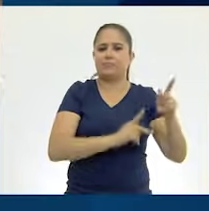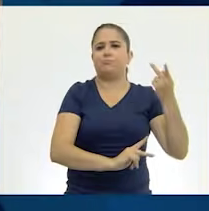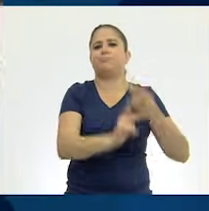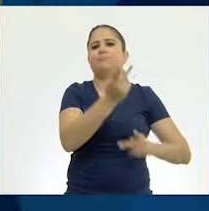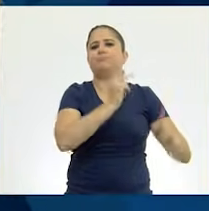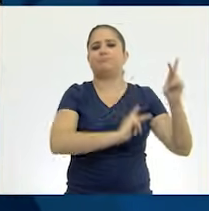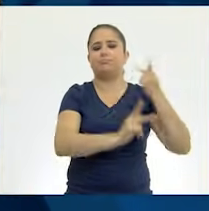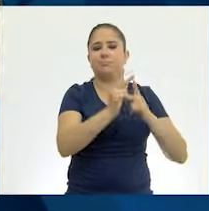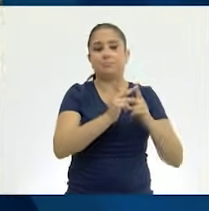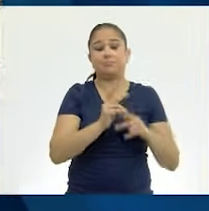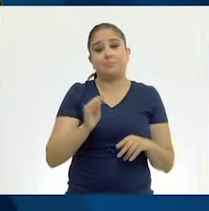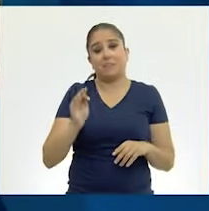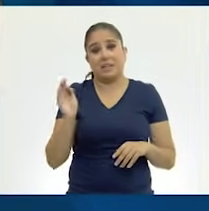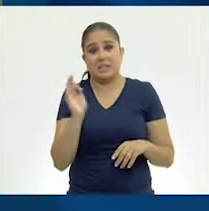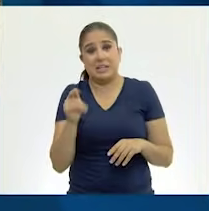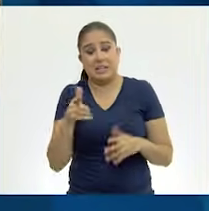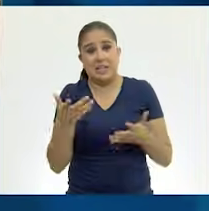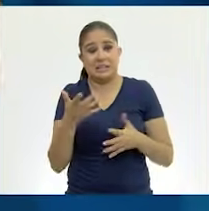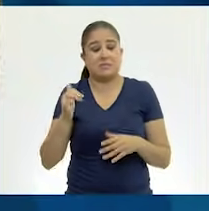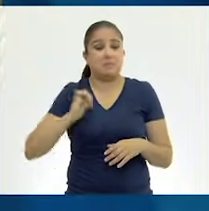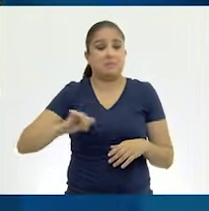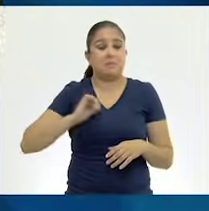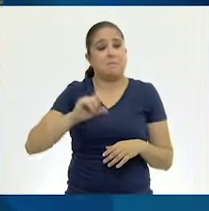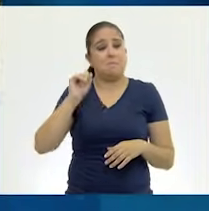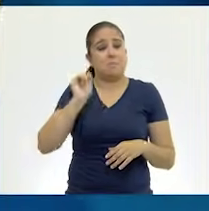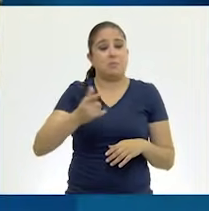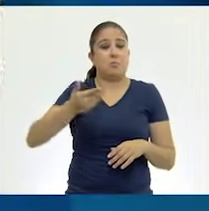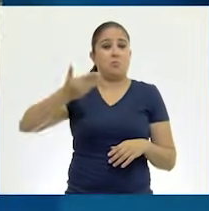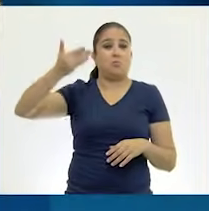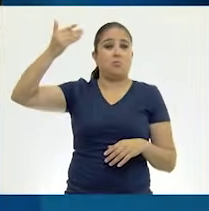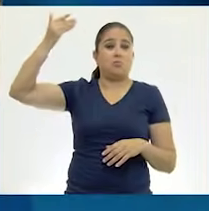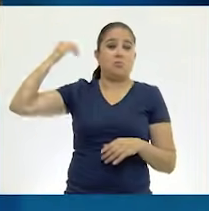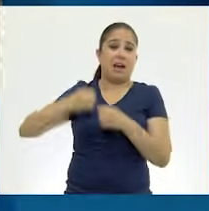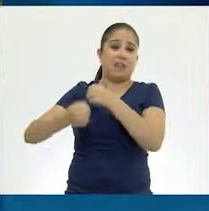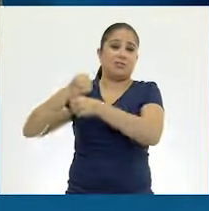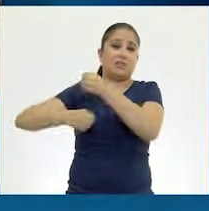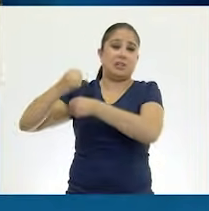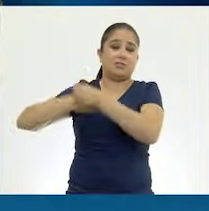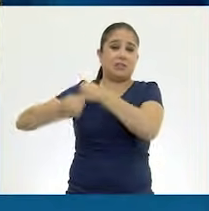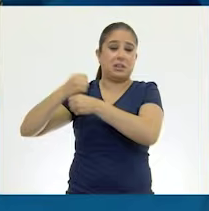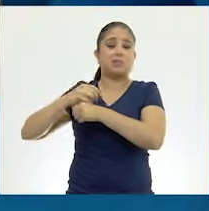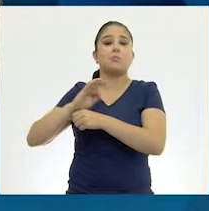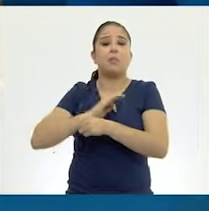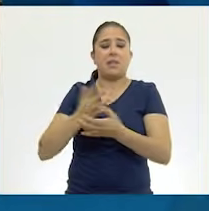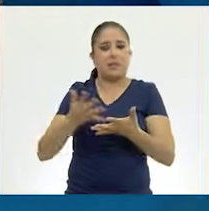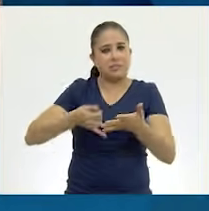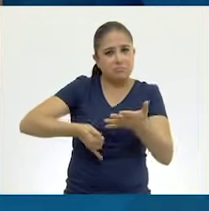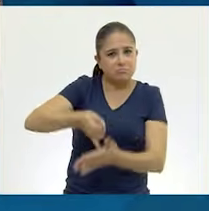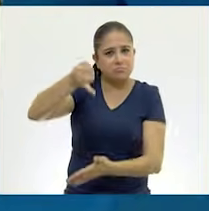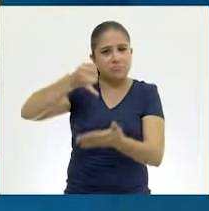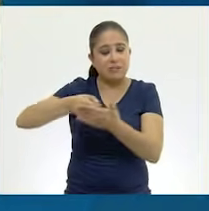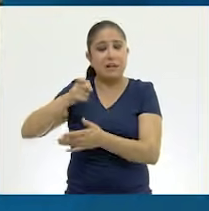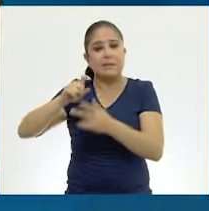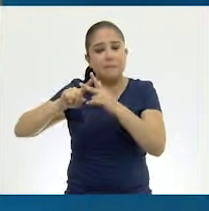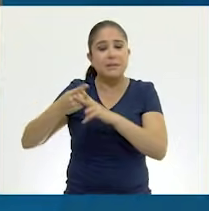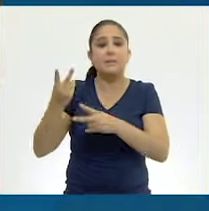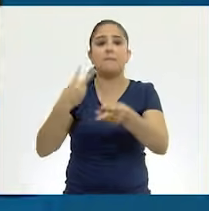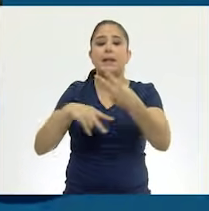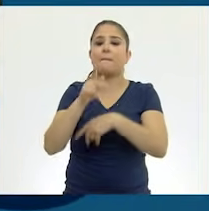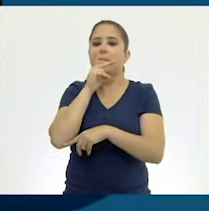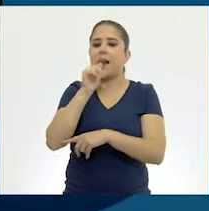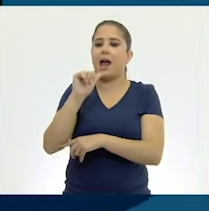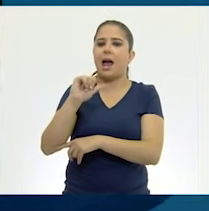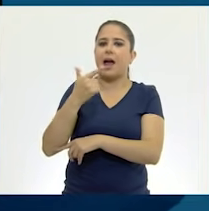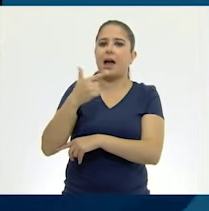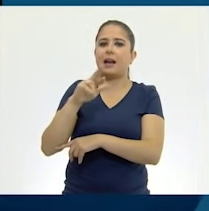Muy probablemente esto hacían nuestros antepasados nómadas hace miles de años y pudo ser el inicio de la agricultura, evento